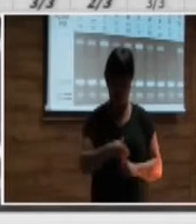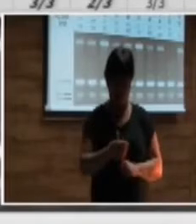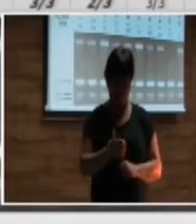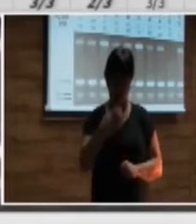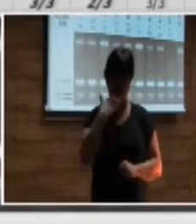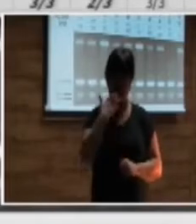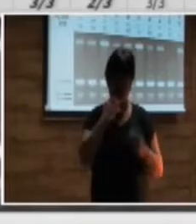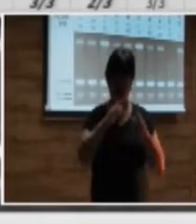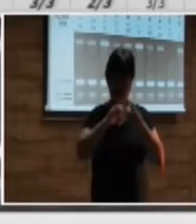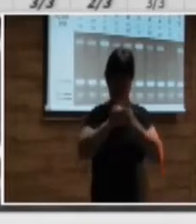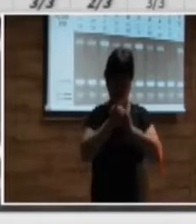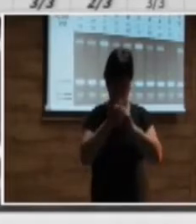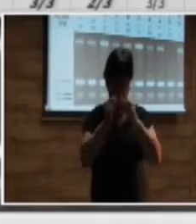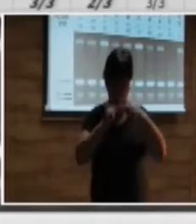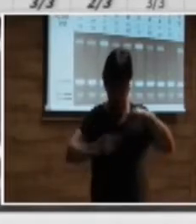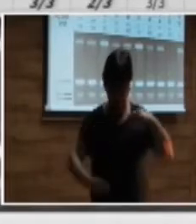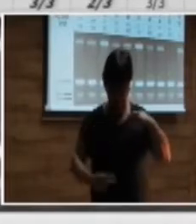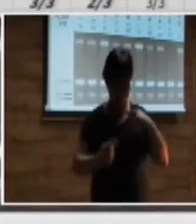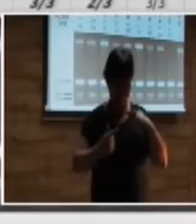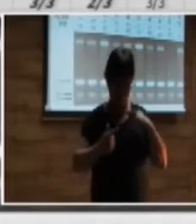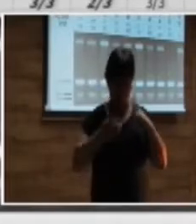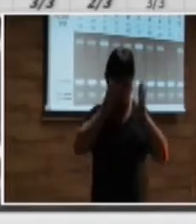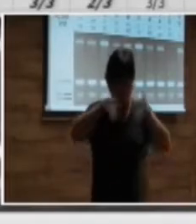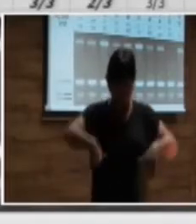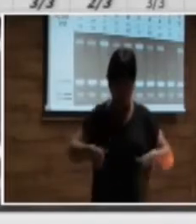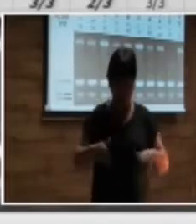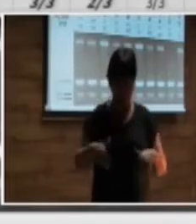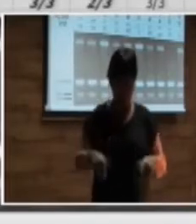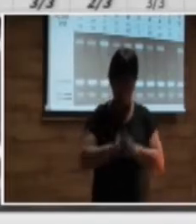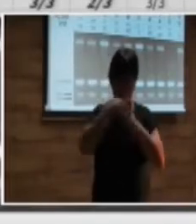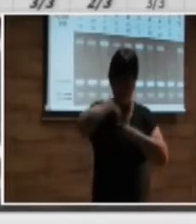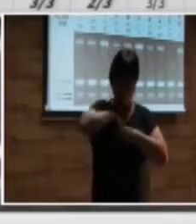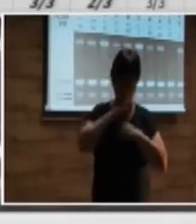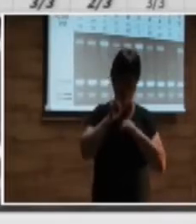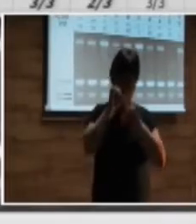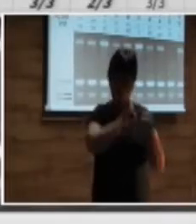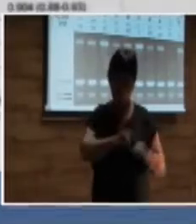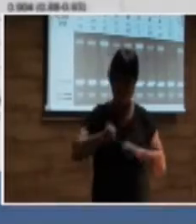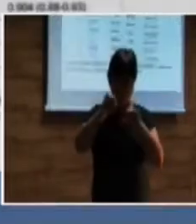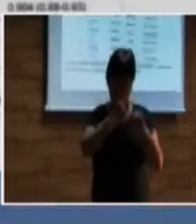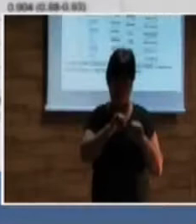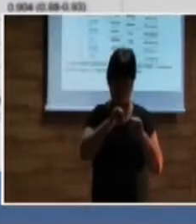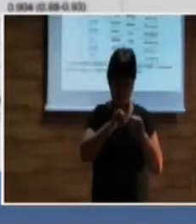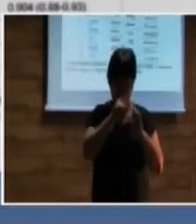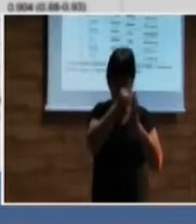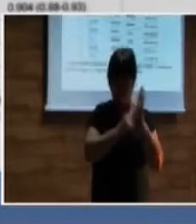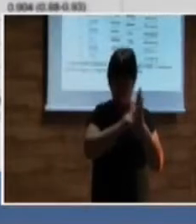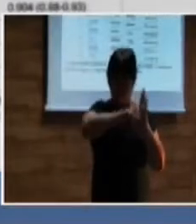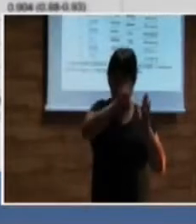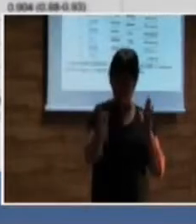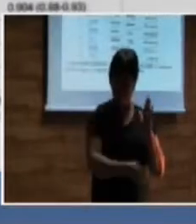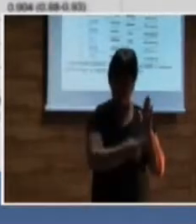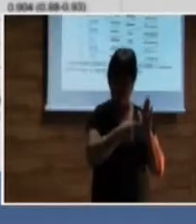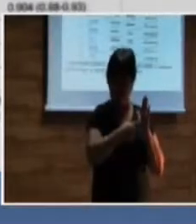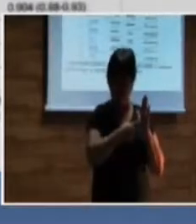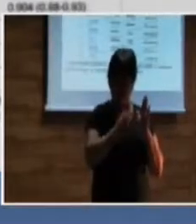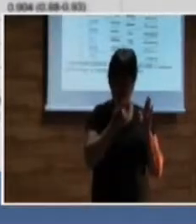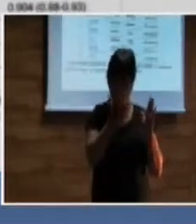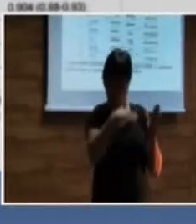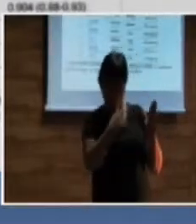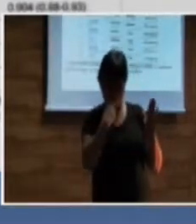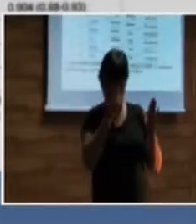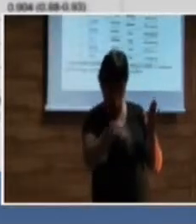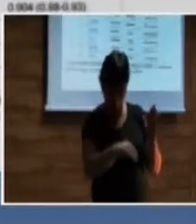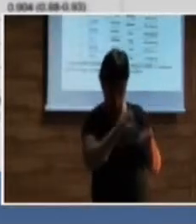no hay tutía, se tiene la enfermedad aún teniendo protección de los genes multifactoriales. Ahora, ¿cuáles son los